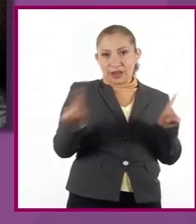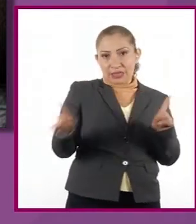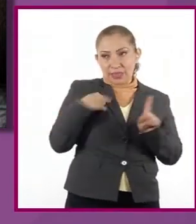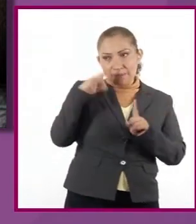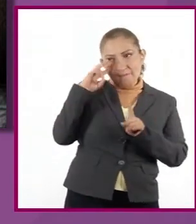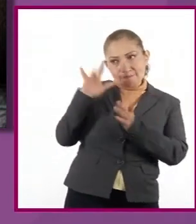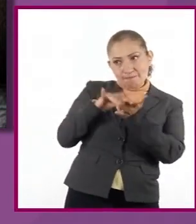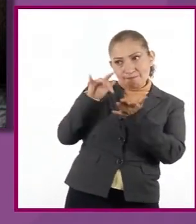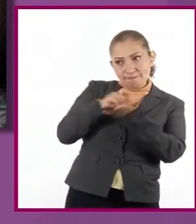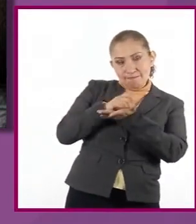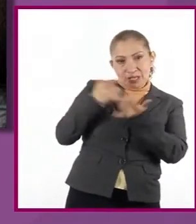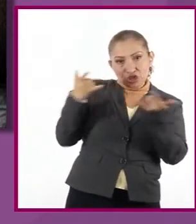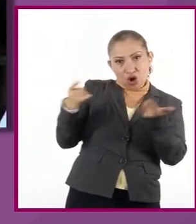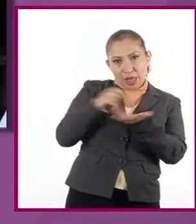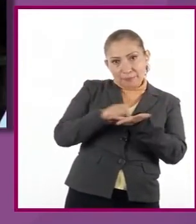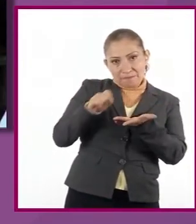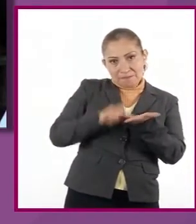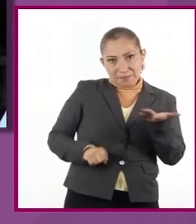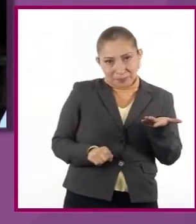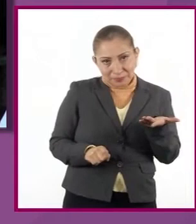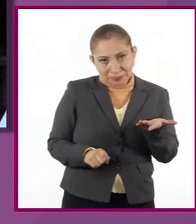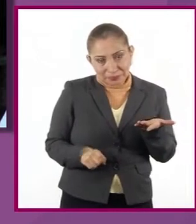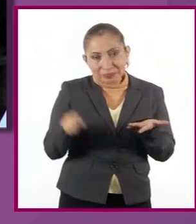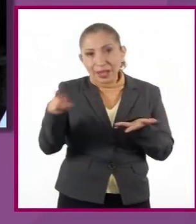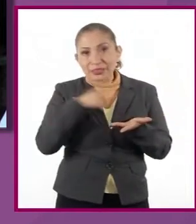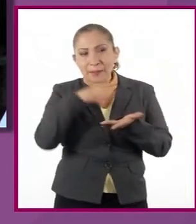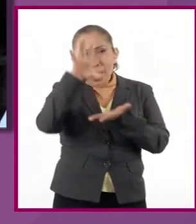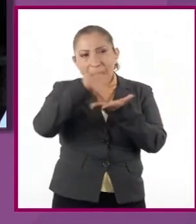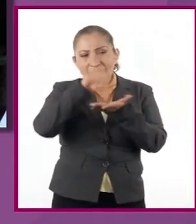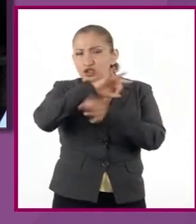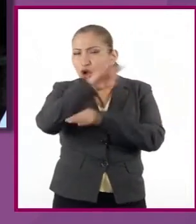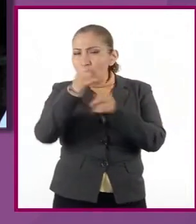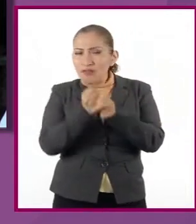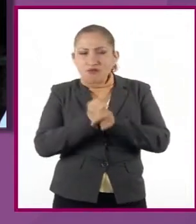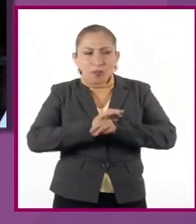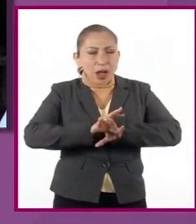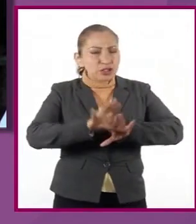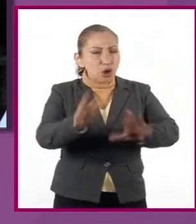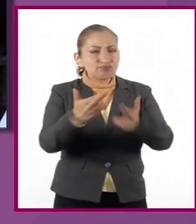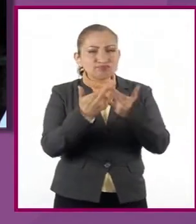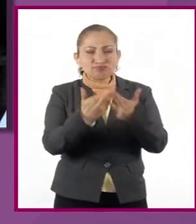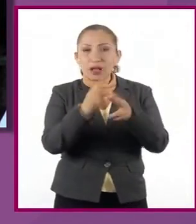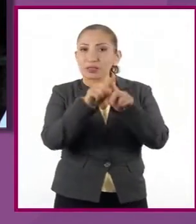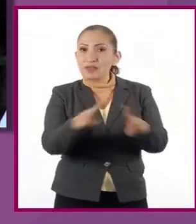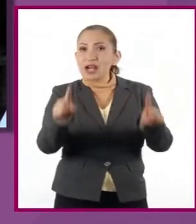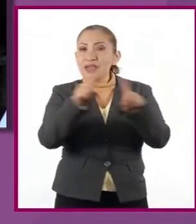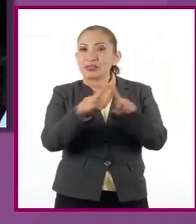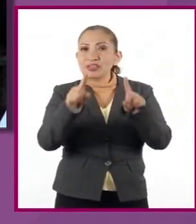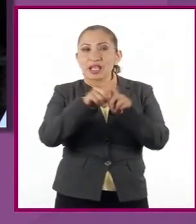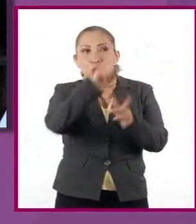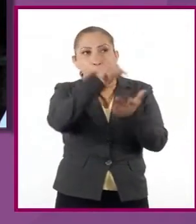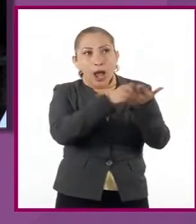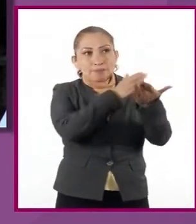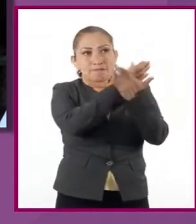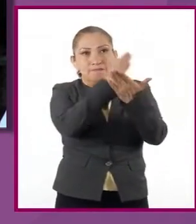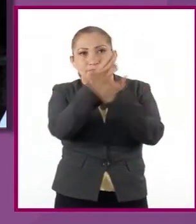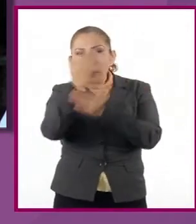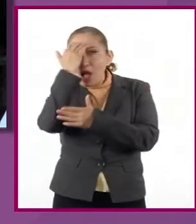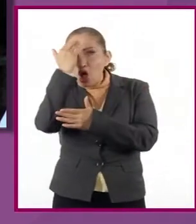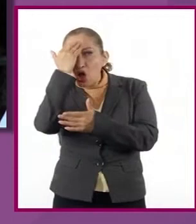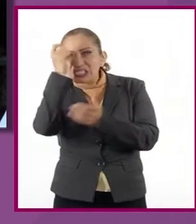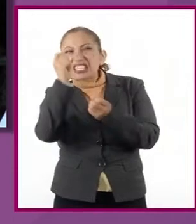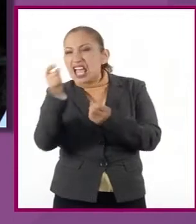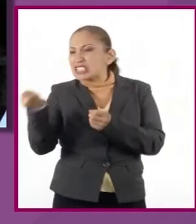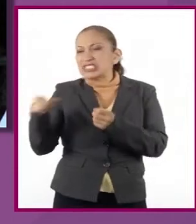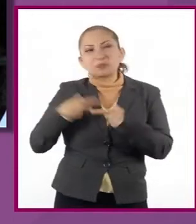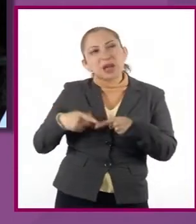al personaje del que se va a escribir, y debe recabar toda la información posible de diferentes fuentes para ampliar su conocimiento